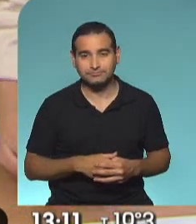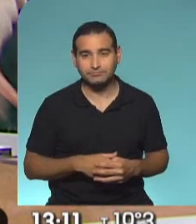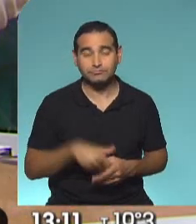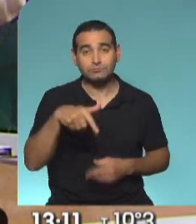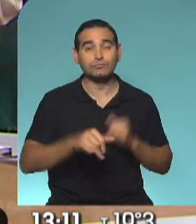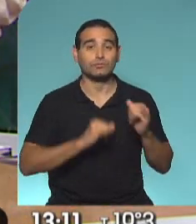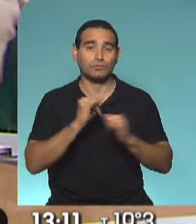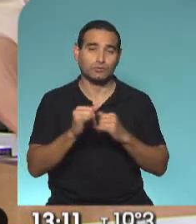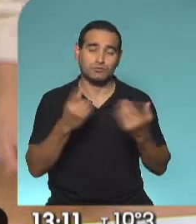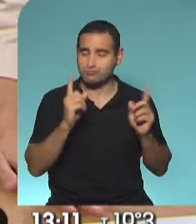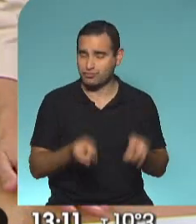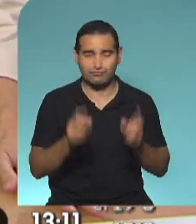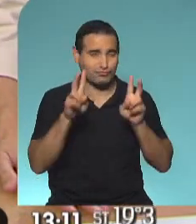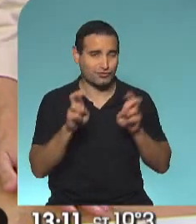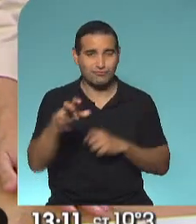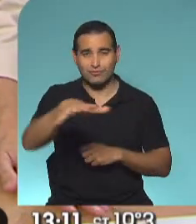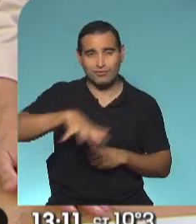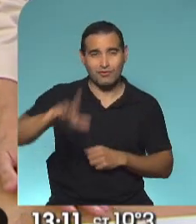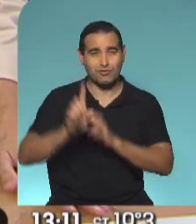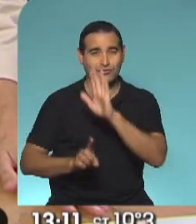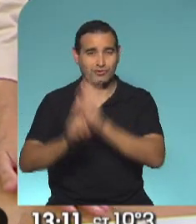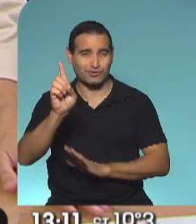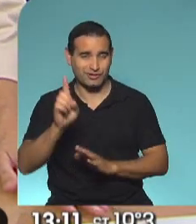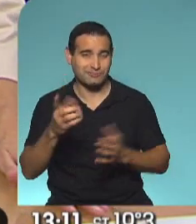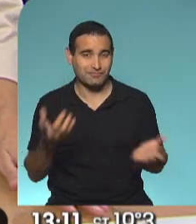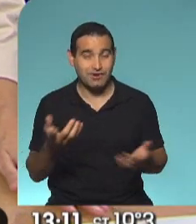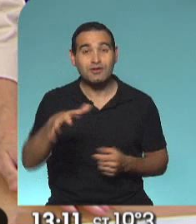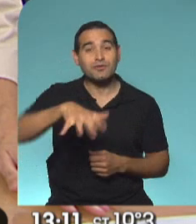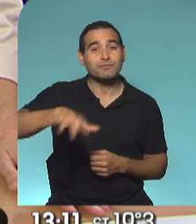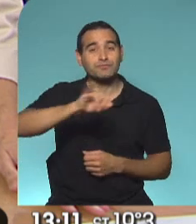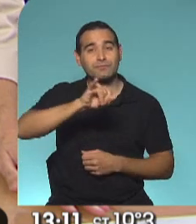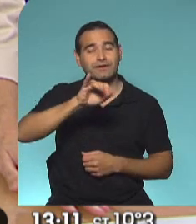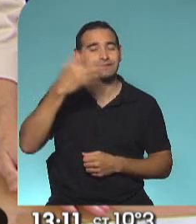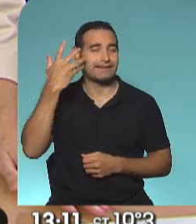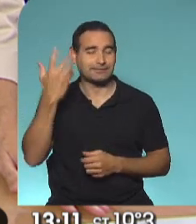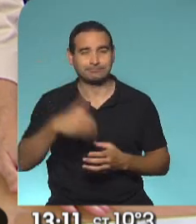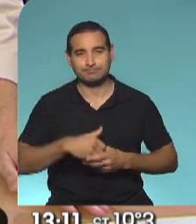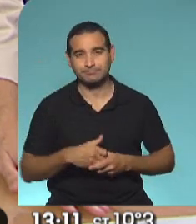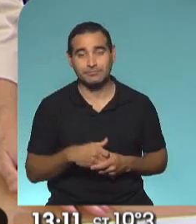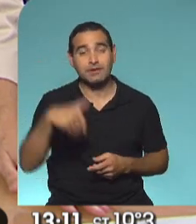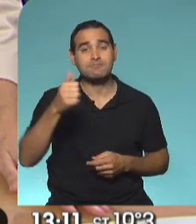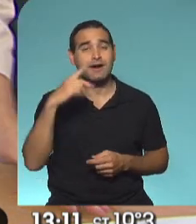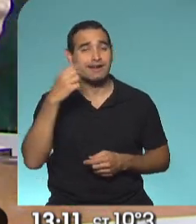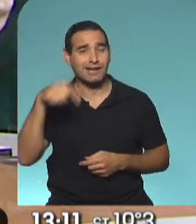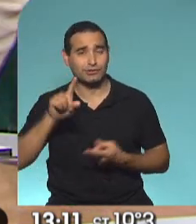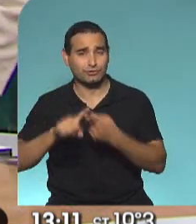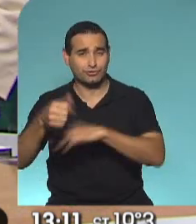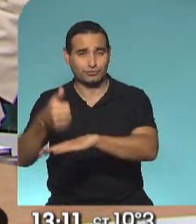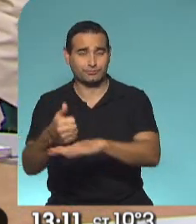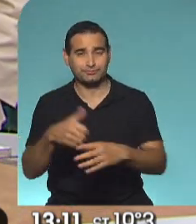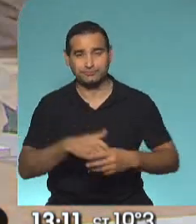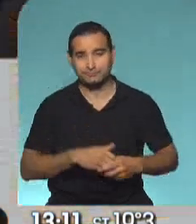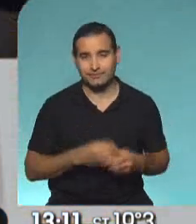Y nos trasladamos ahora por el mismo tema a la zona norte de la provincia de Buenos Aires, al partido de Tigre. Mariano Introcaso se encuentra en el lugar. Marianito, ¿cómo